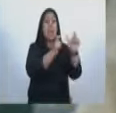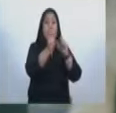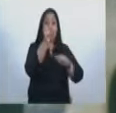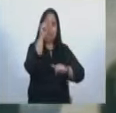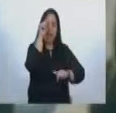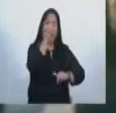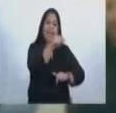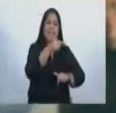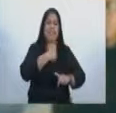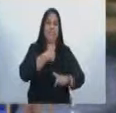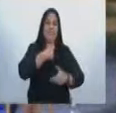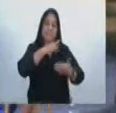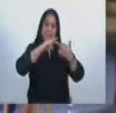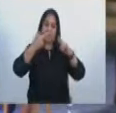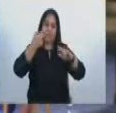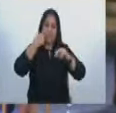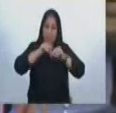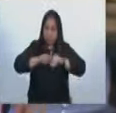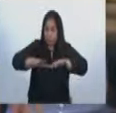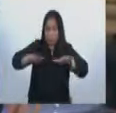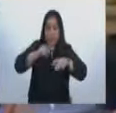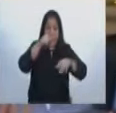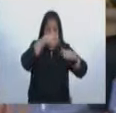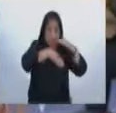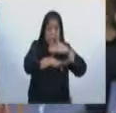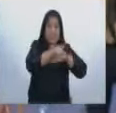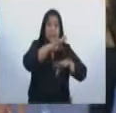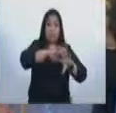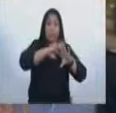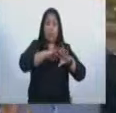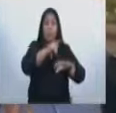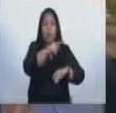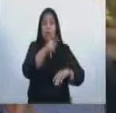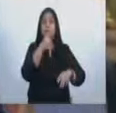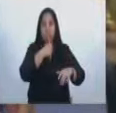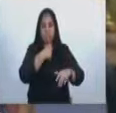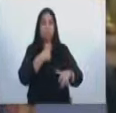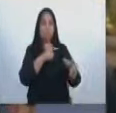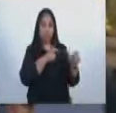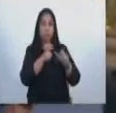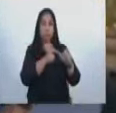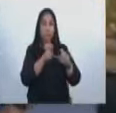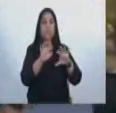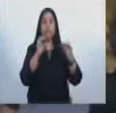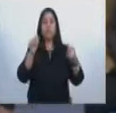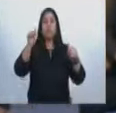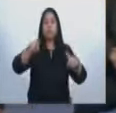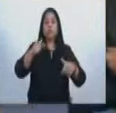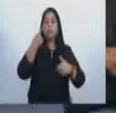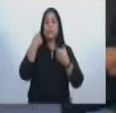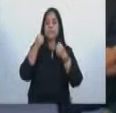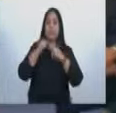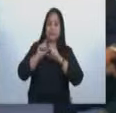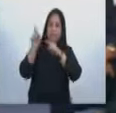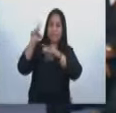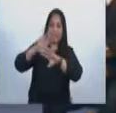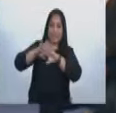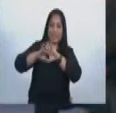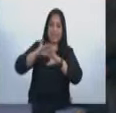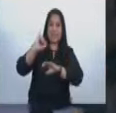tienen las redes criminales dentro de esas cárceles lo que la la intervención que se hizo en el infiernito